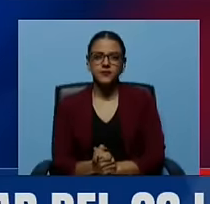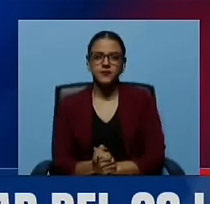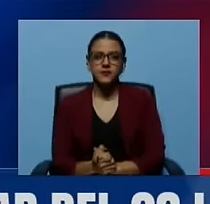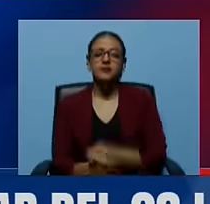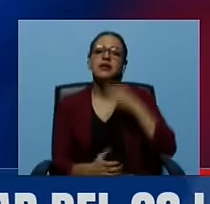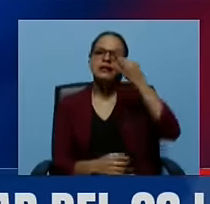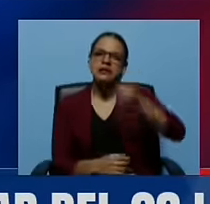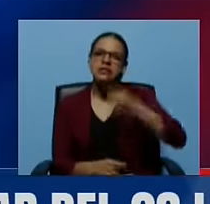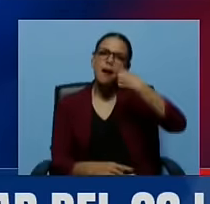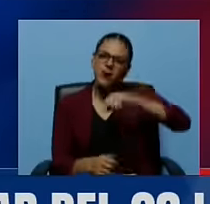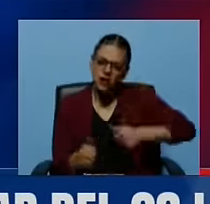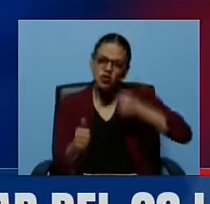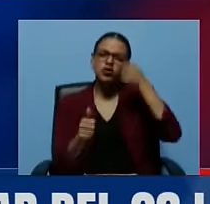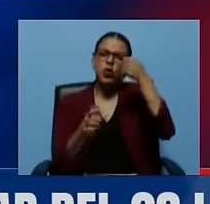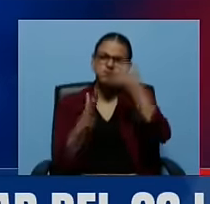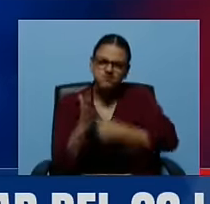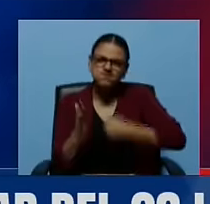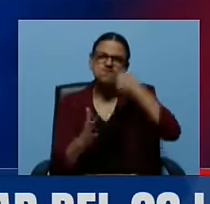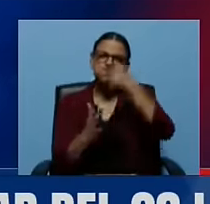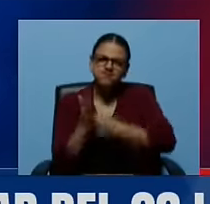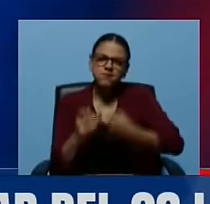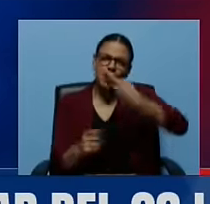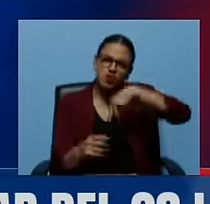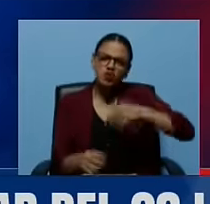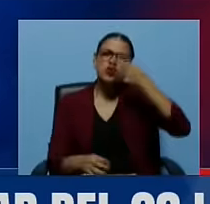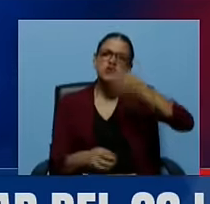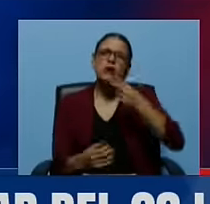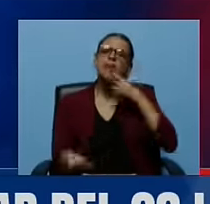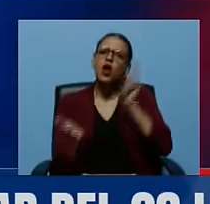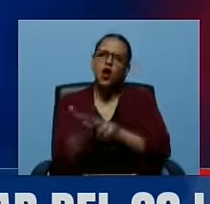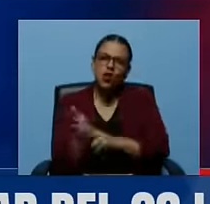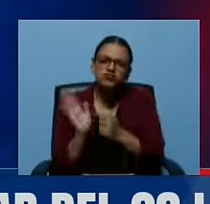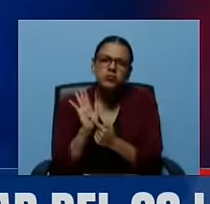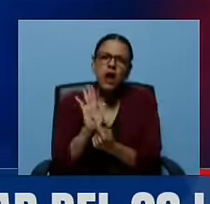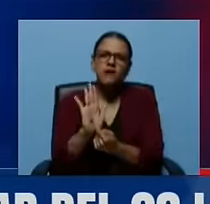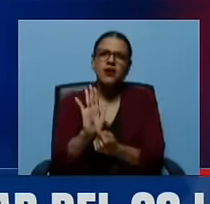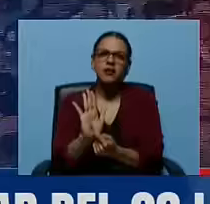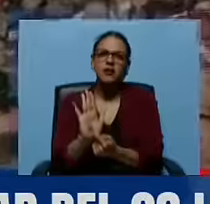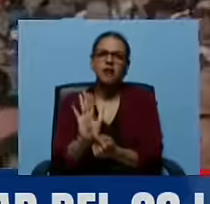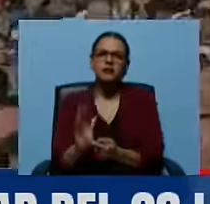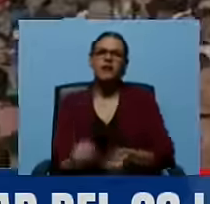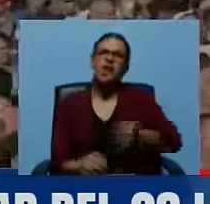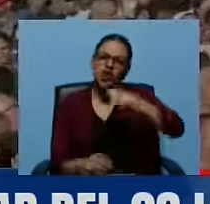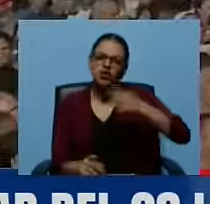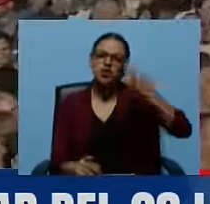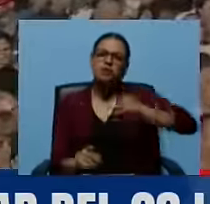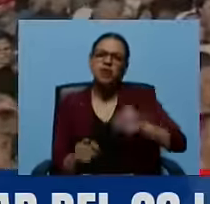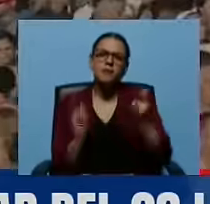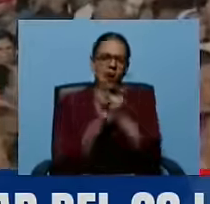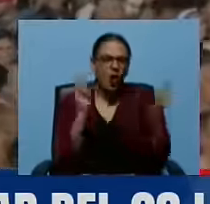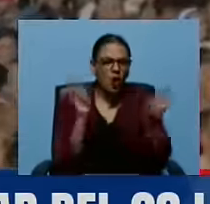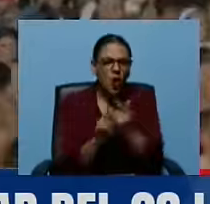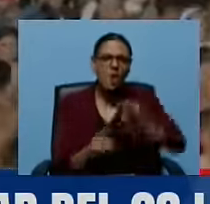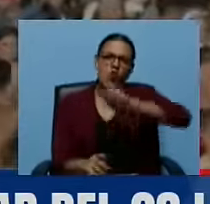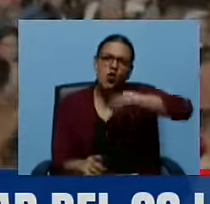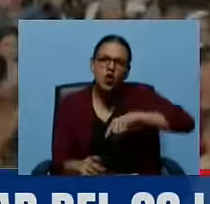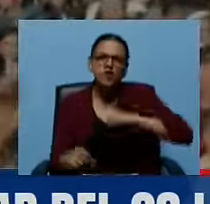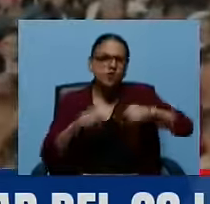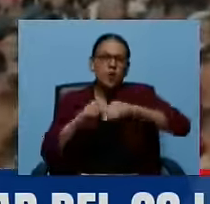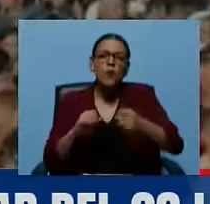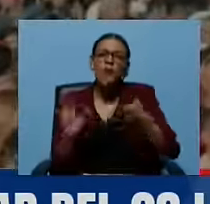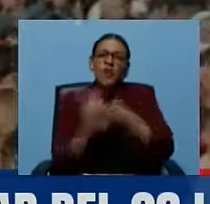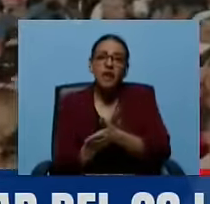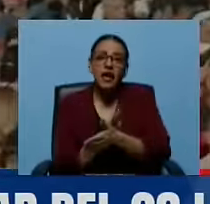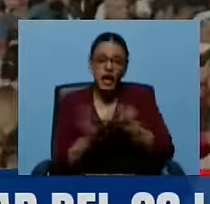siempre perseverante, siempre con la verdad, siempre con amor. A nosotros nos mueve el